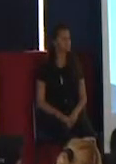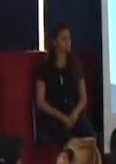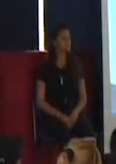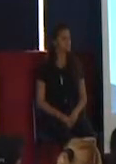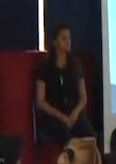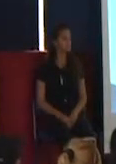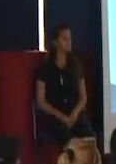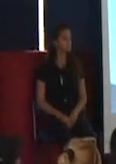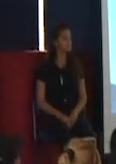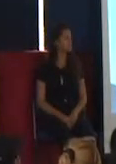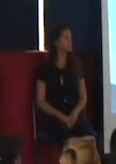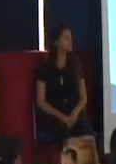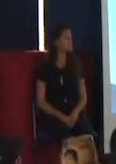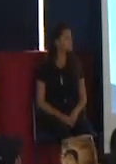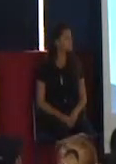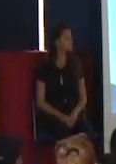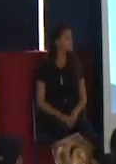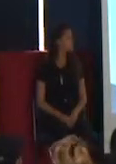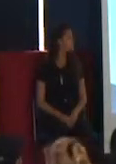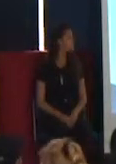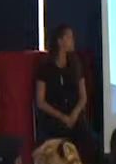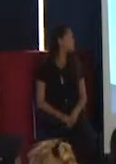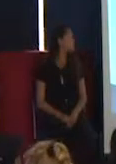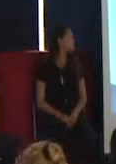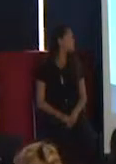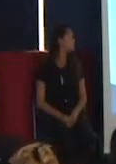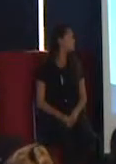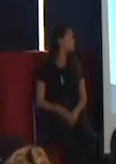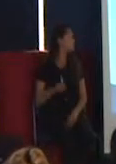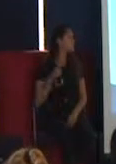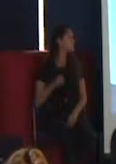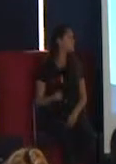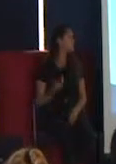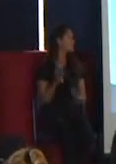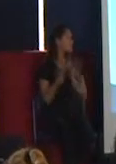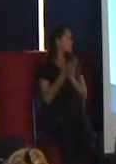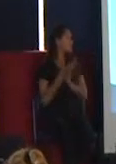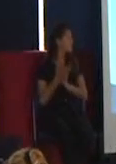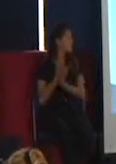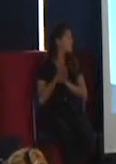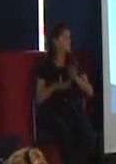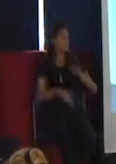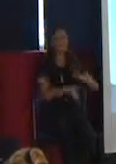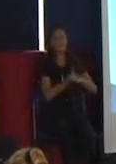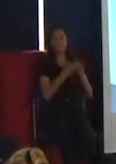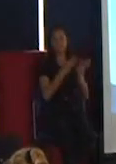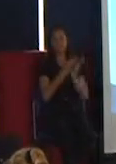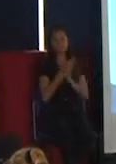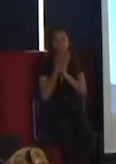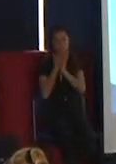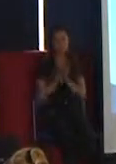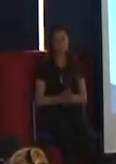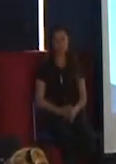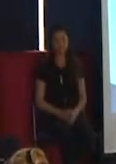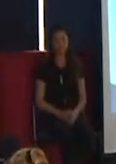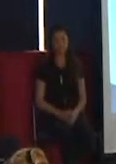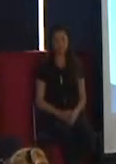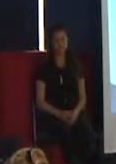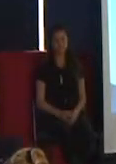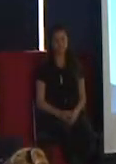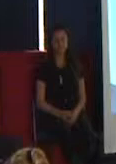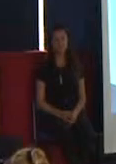Bueno, derecho a la educación, Ministerio de Educación. El Ministerio de Educación recae en